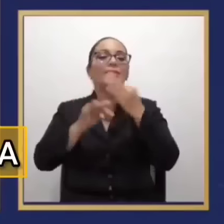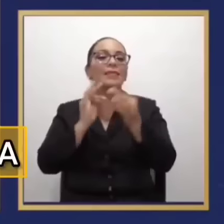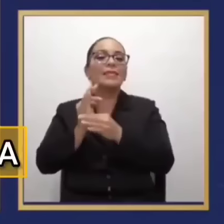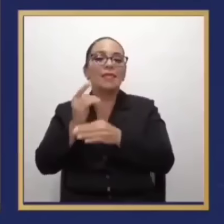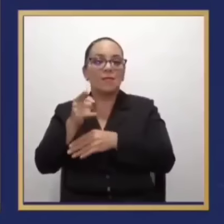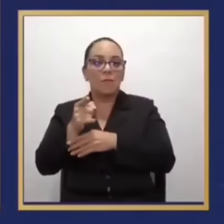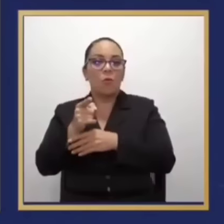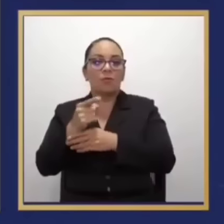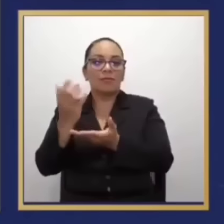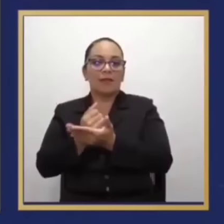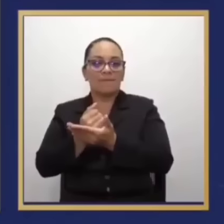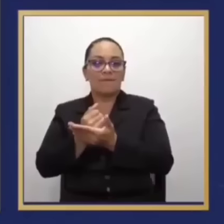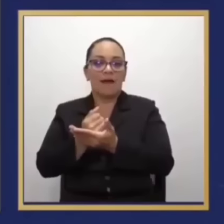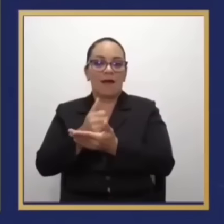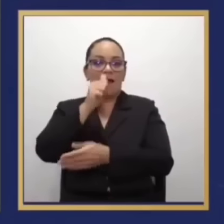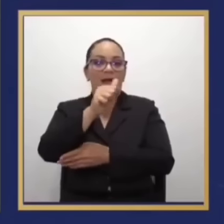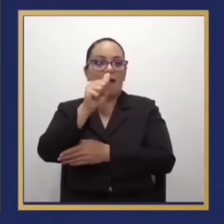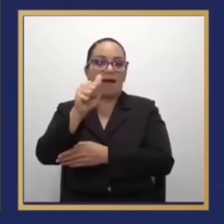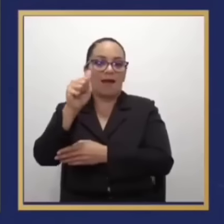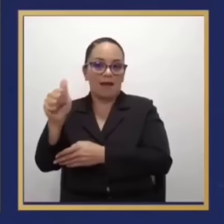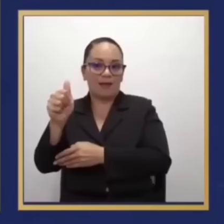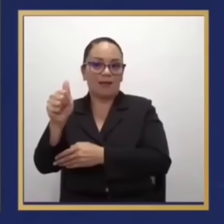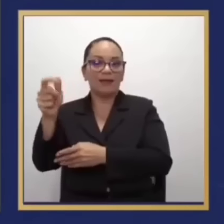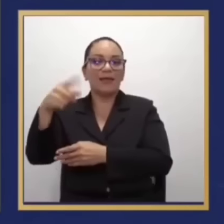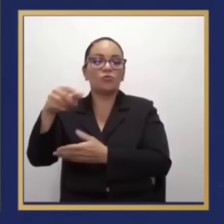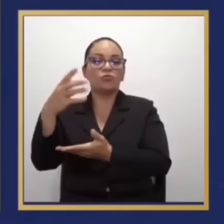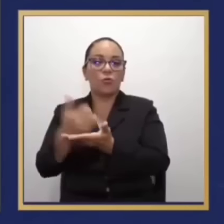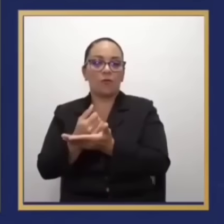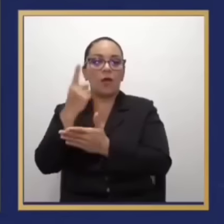A que ellos cobran